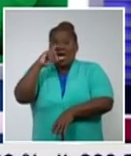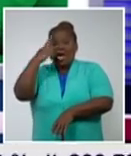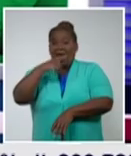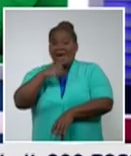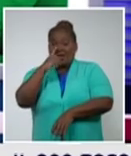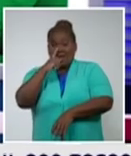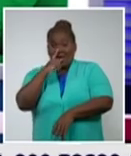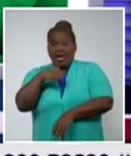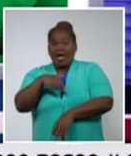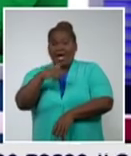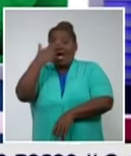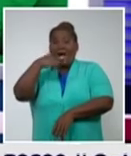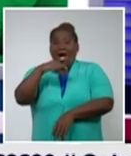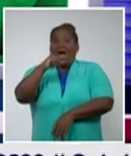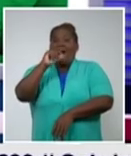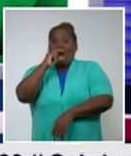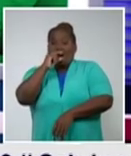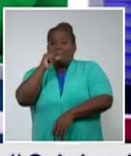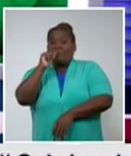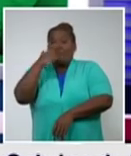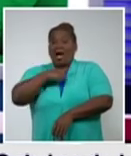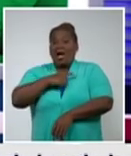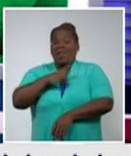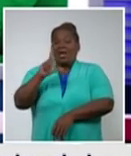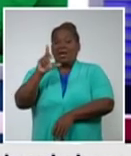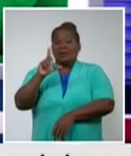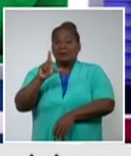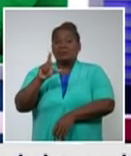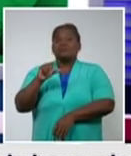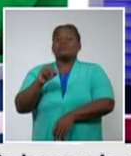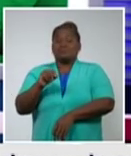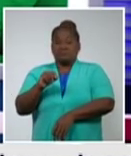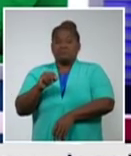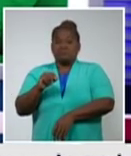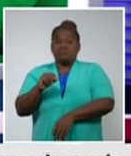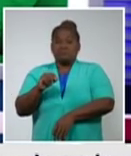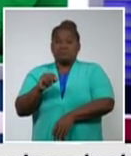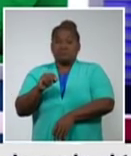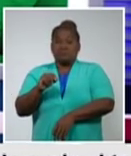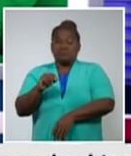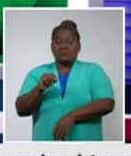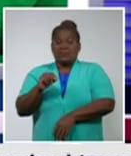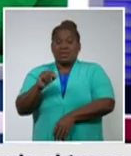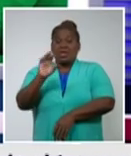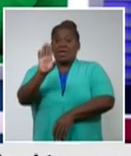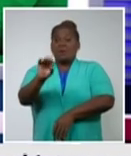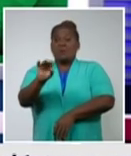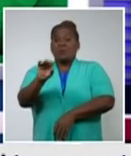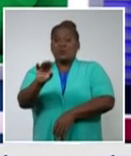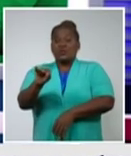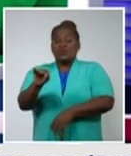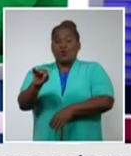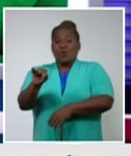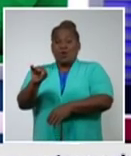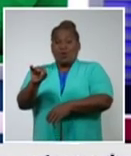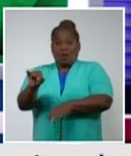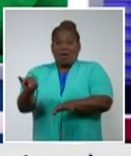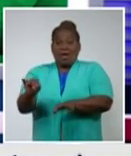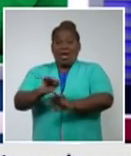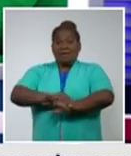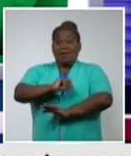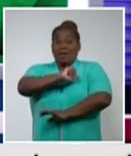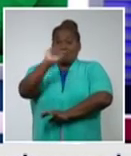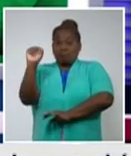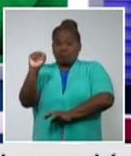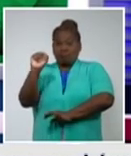oriental, pero eso, como también hemos dicho, de aquí a que logremos un nivel de inmunidad